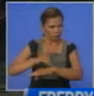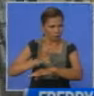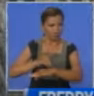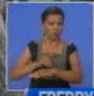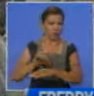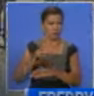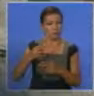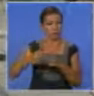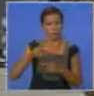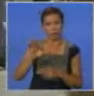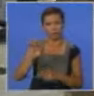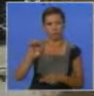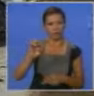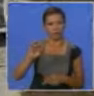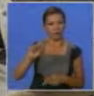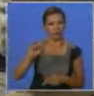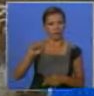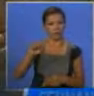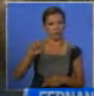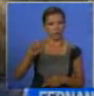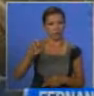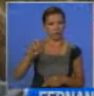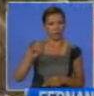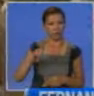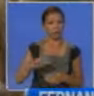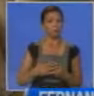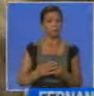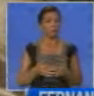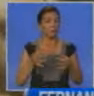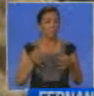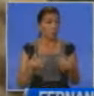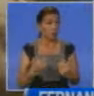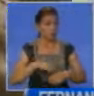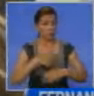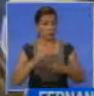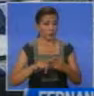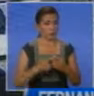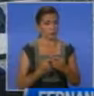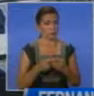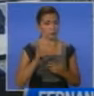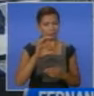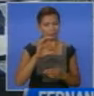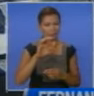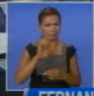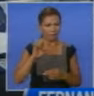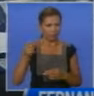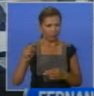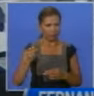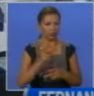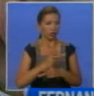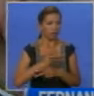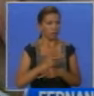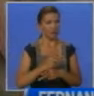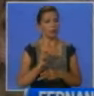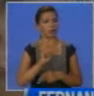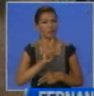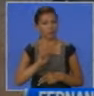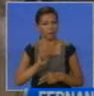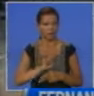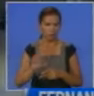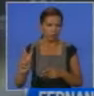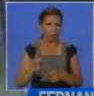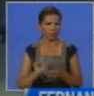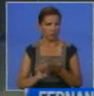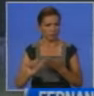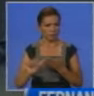Sempertegui, fue participar en una reunión en el Consejo de Educación Superior CES. Acá fue invitada la viceministra de Educación de